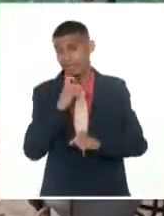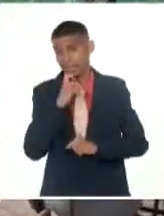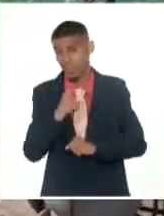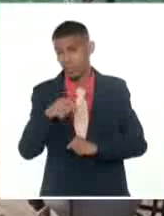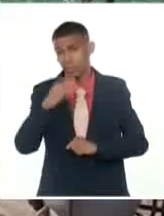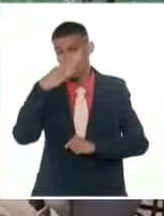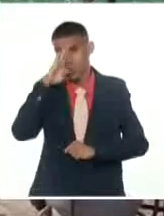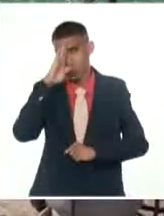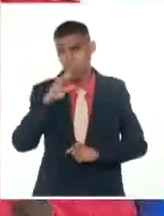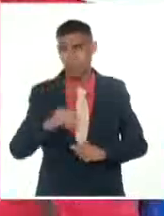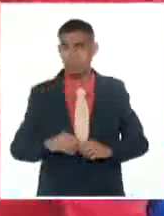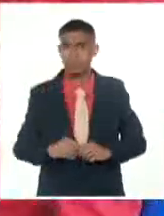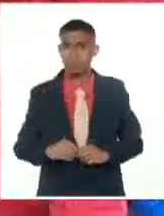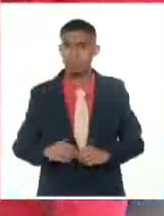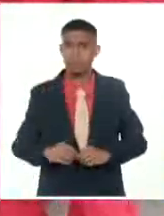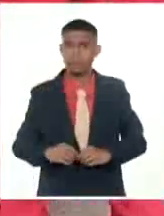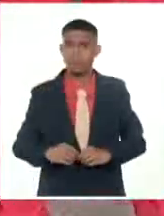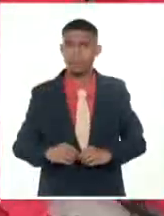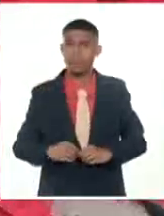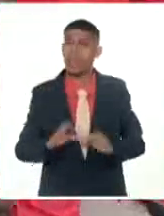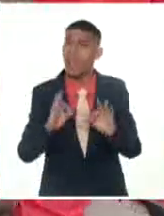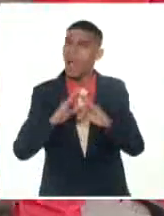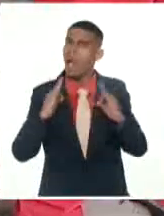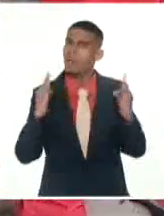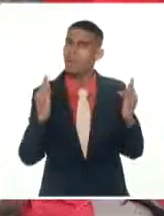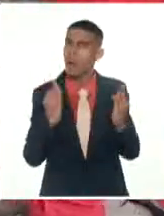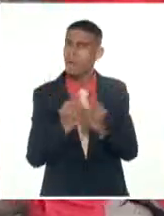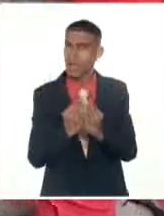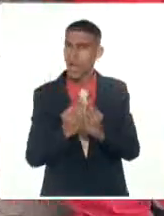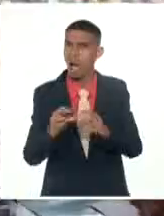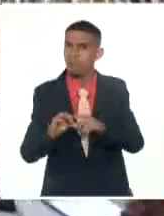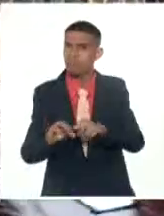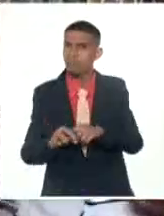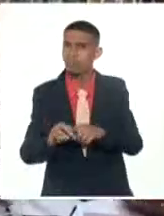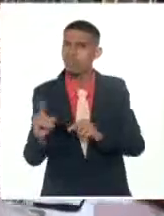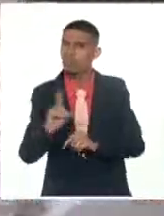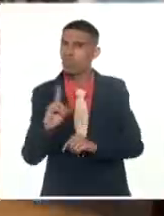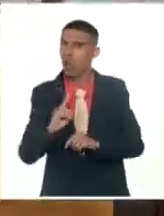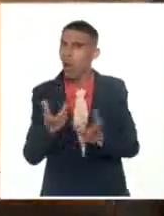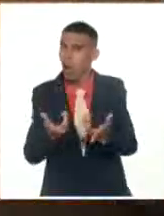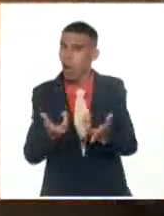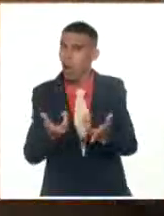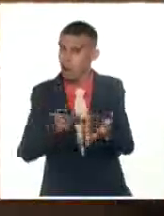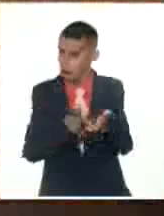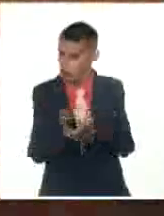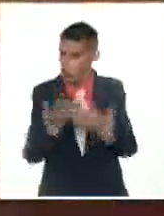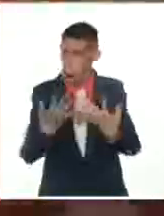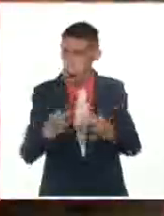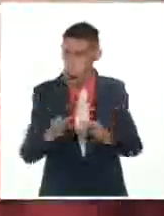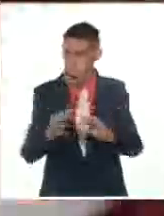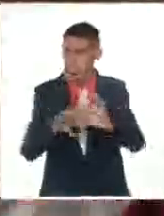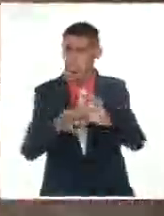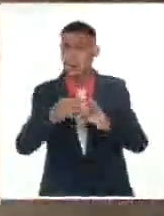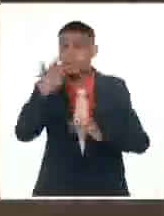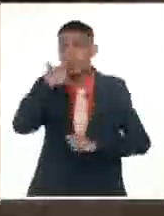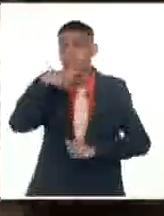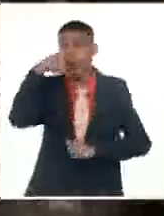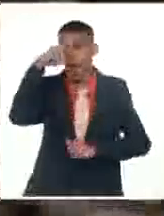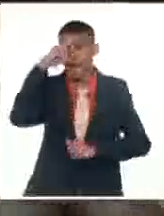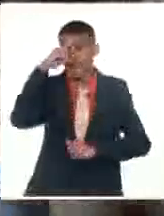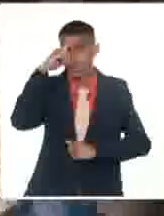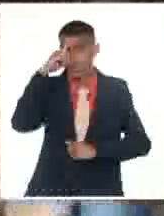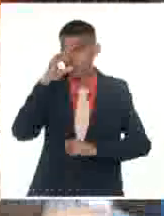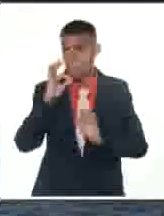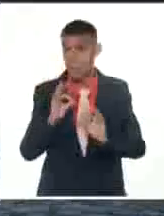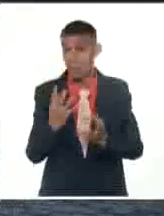país. Sin embargo, las familias pineras no han dejado de recibir el también llamado gas licuado para